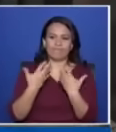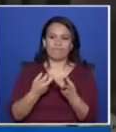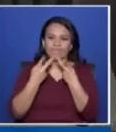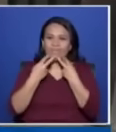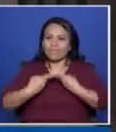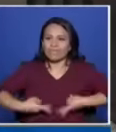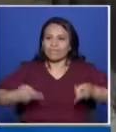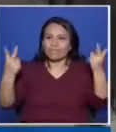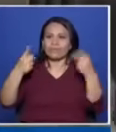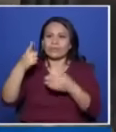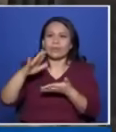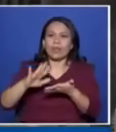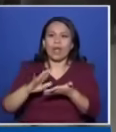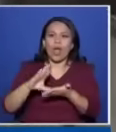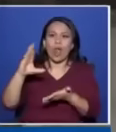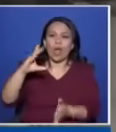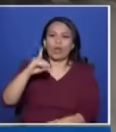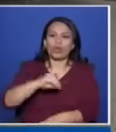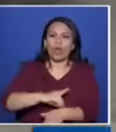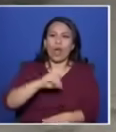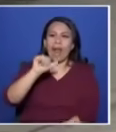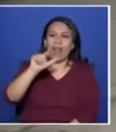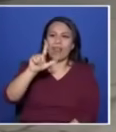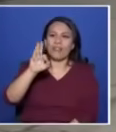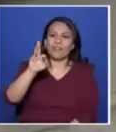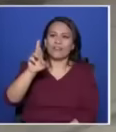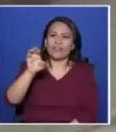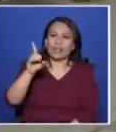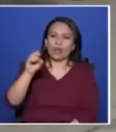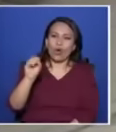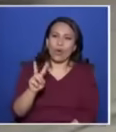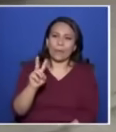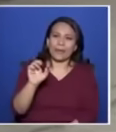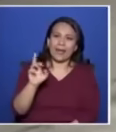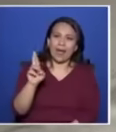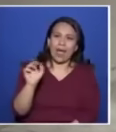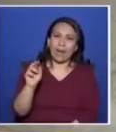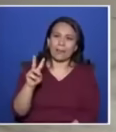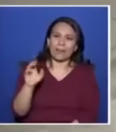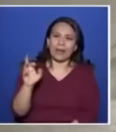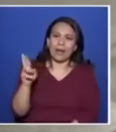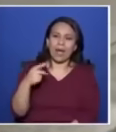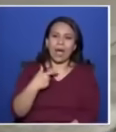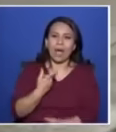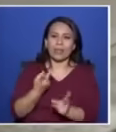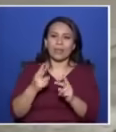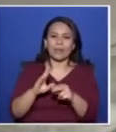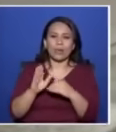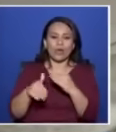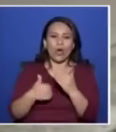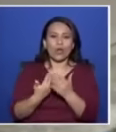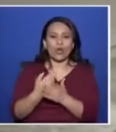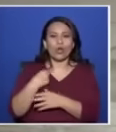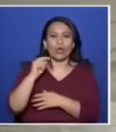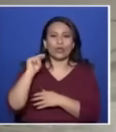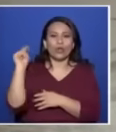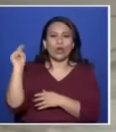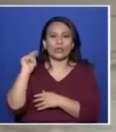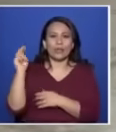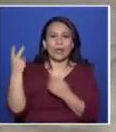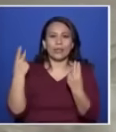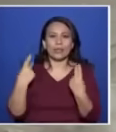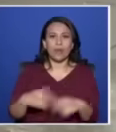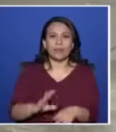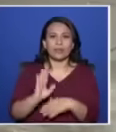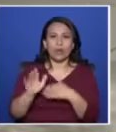educativa Alfredo Vera Vera, preocupados realmente por estas amenazas a este plantel, a varios otros del norte, y ya hemos visto que